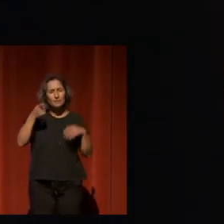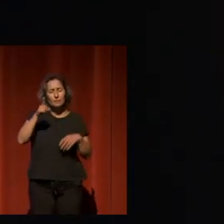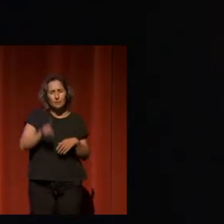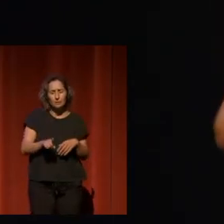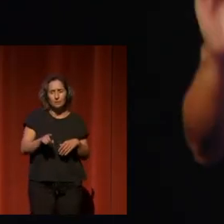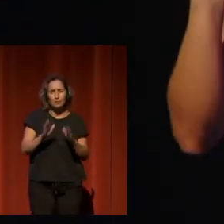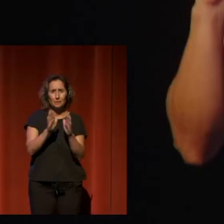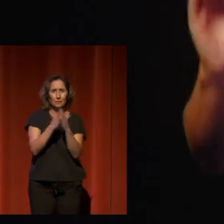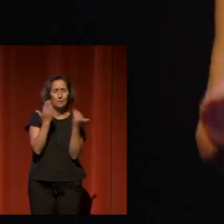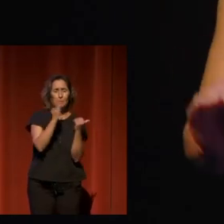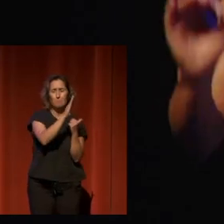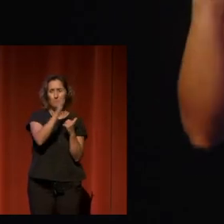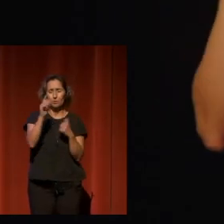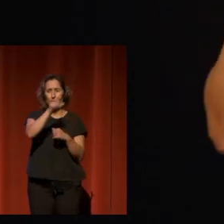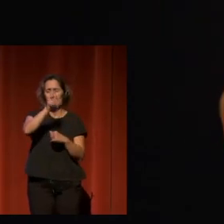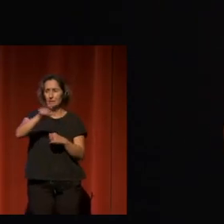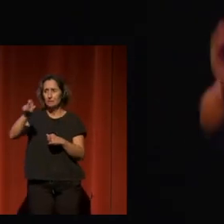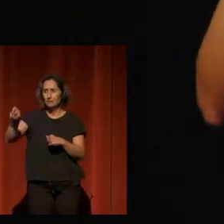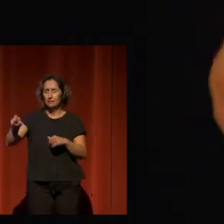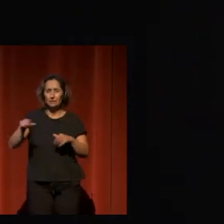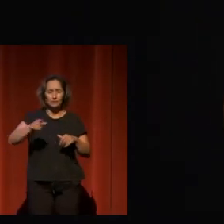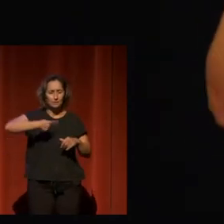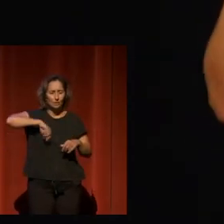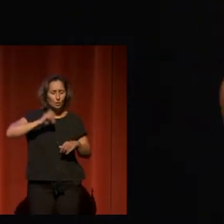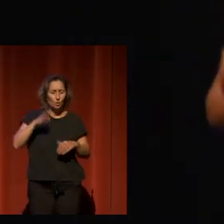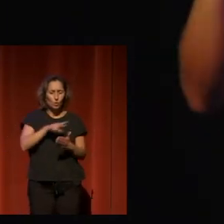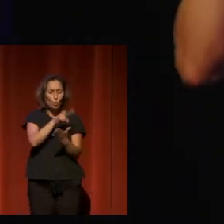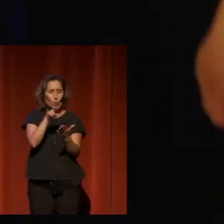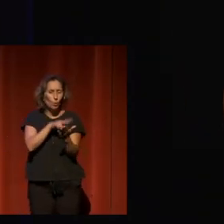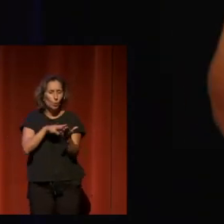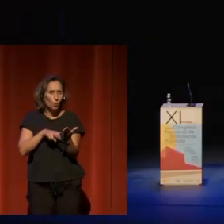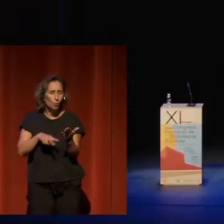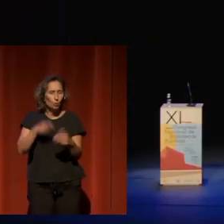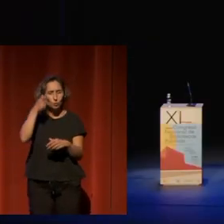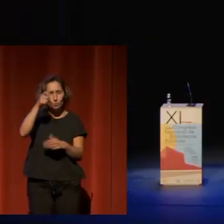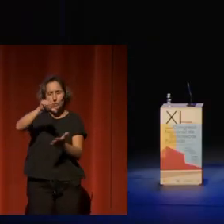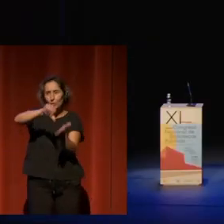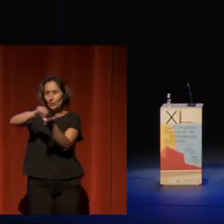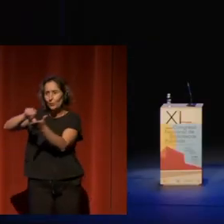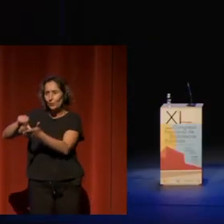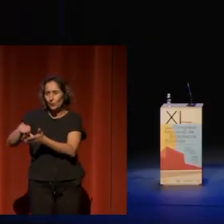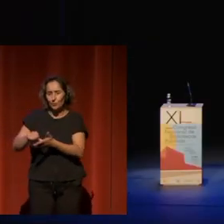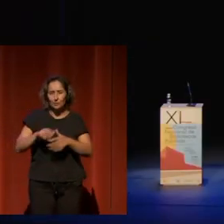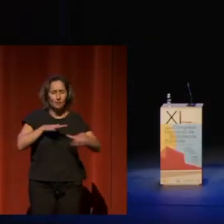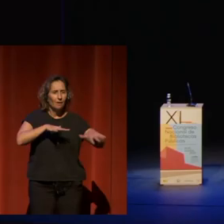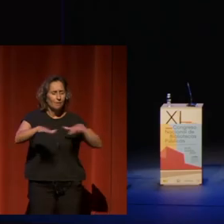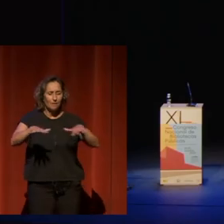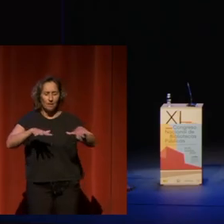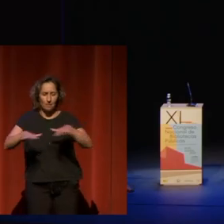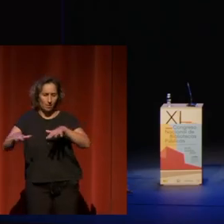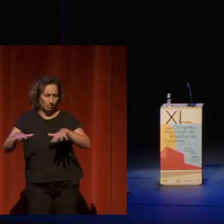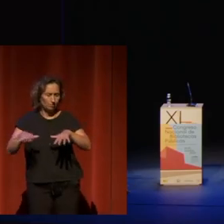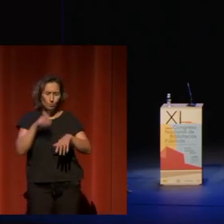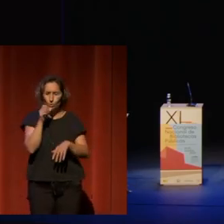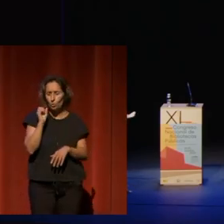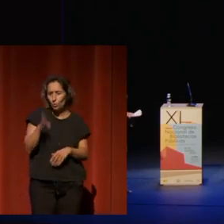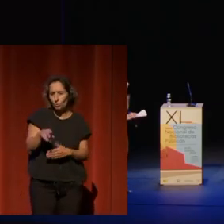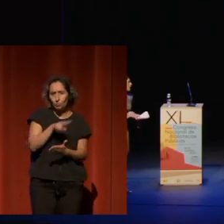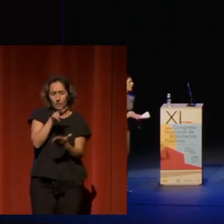los bibliotecarios y bibliotecarias que dinamizamos los clubes de lectura en nuestros pueblos y ciudades, que son maravillosos esos clubes de